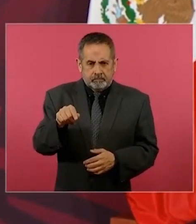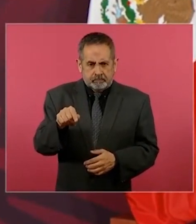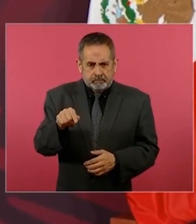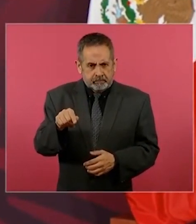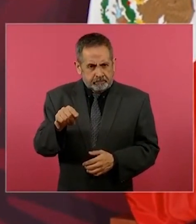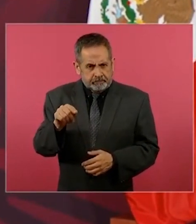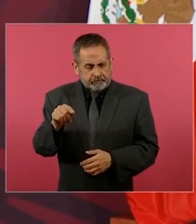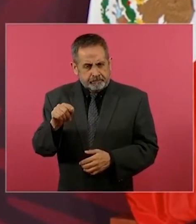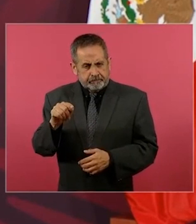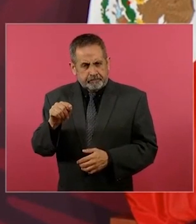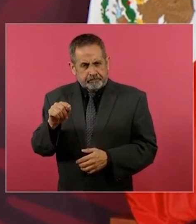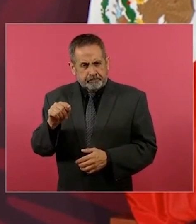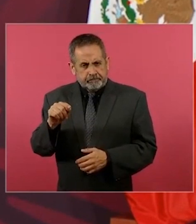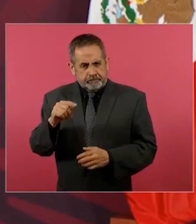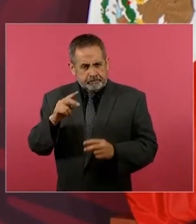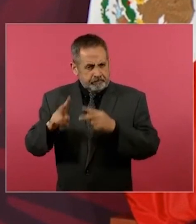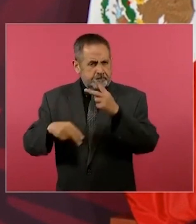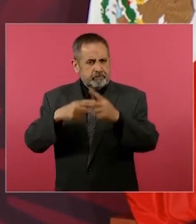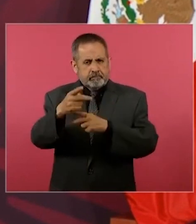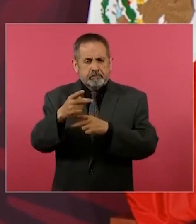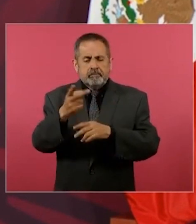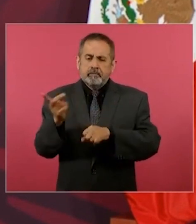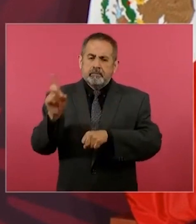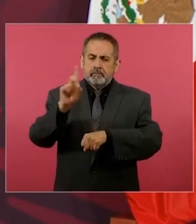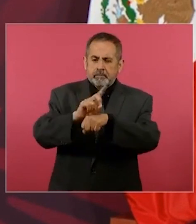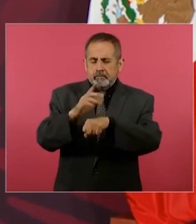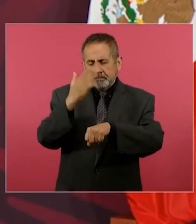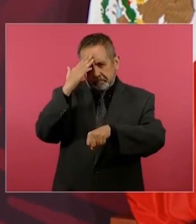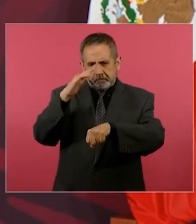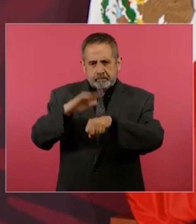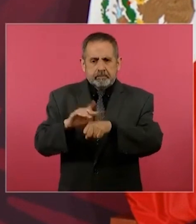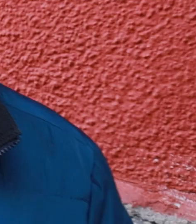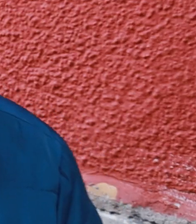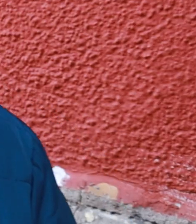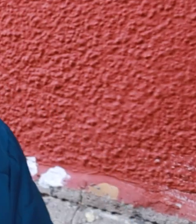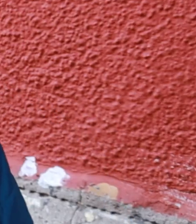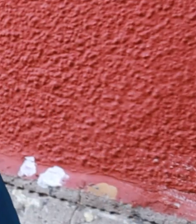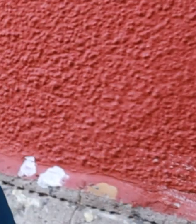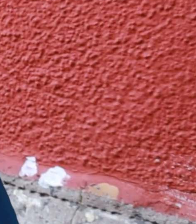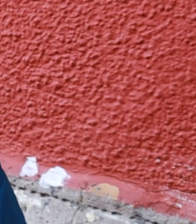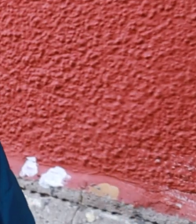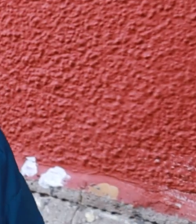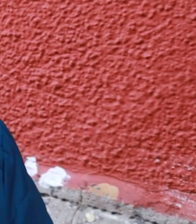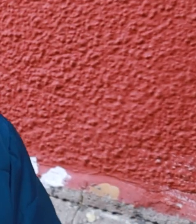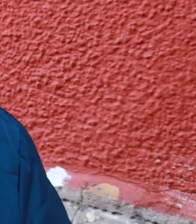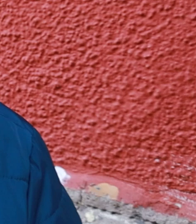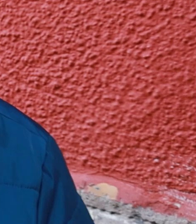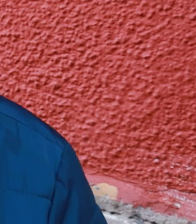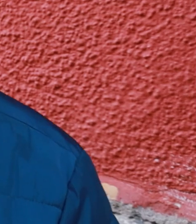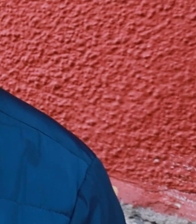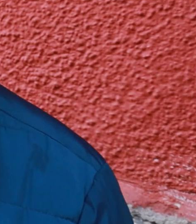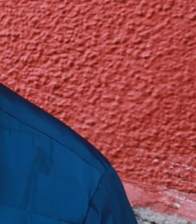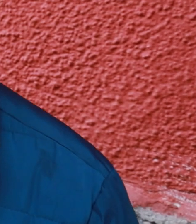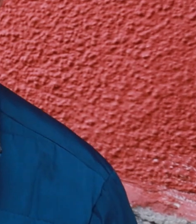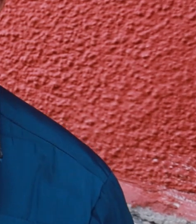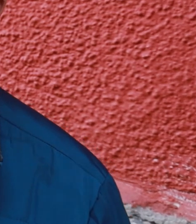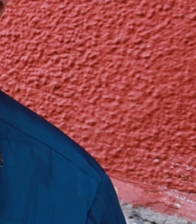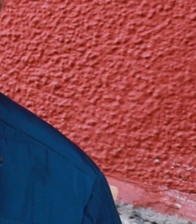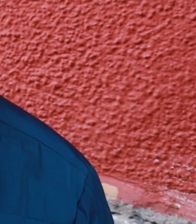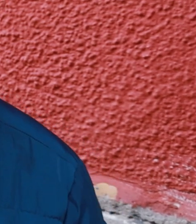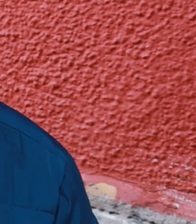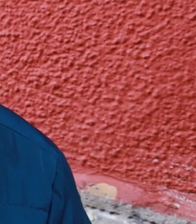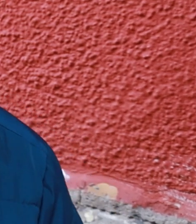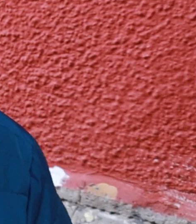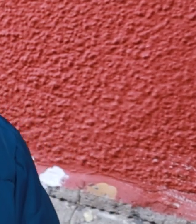mantenga el salario que tuvo vigente el trabajador Al momento de eh su jubilación esperemos que en el Congreso de La Unión tanto los